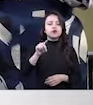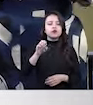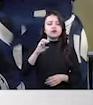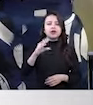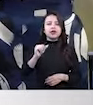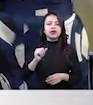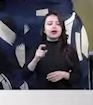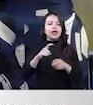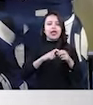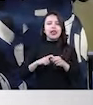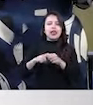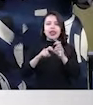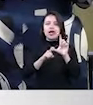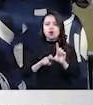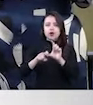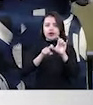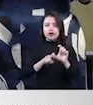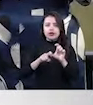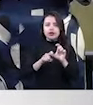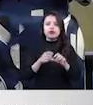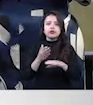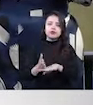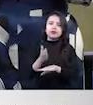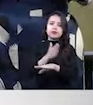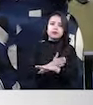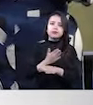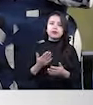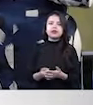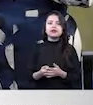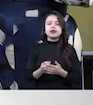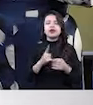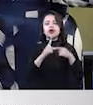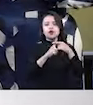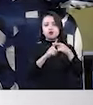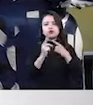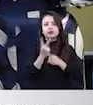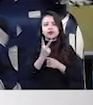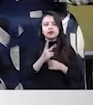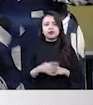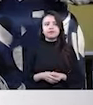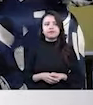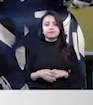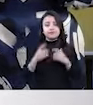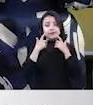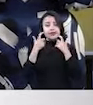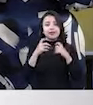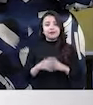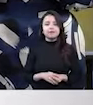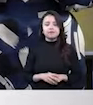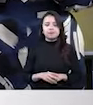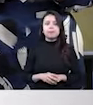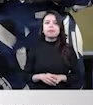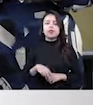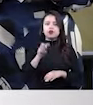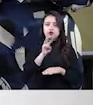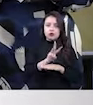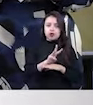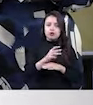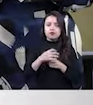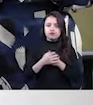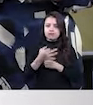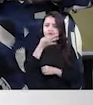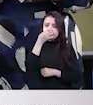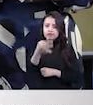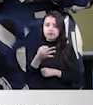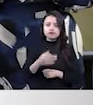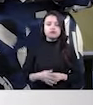Guajira, en donde previamente el gestor farmacéutico era Cruz Verde. Increíble. W Sin Carreta también, bueno, está del